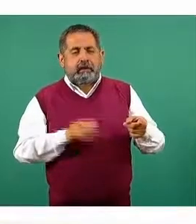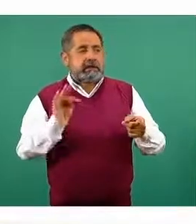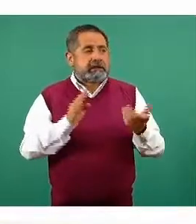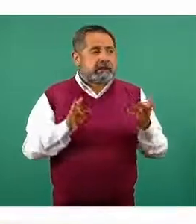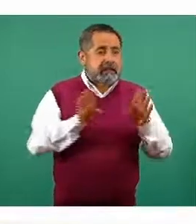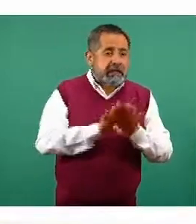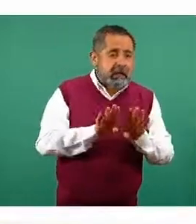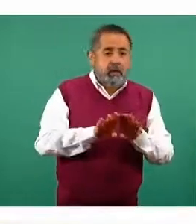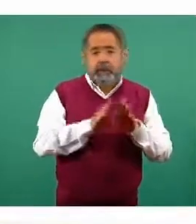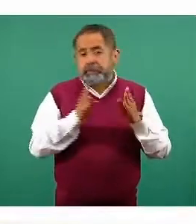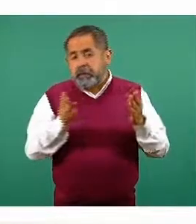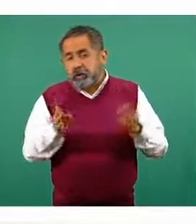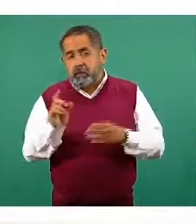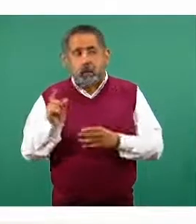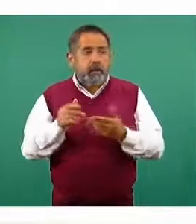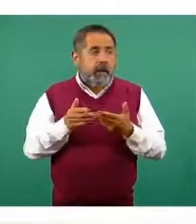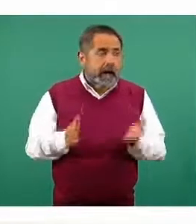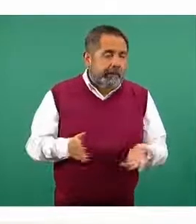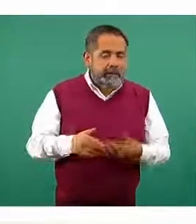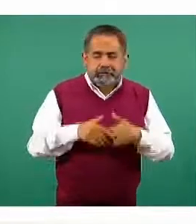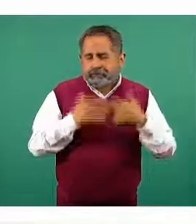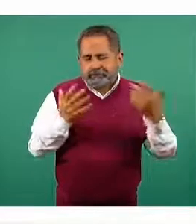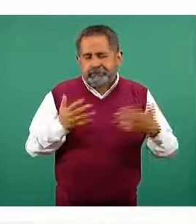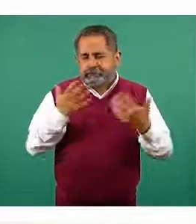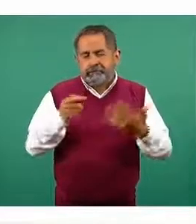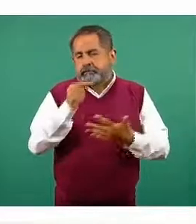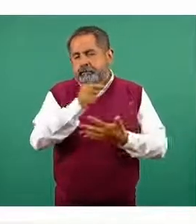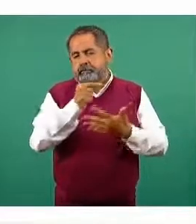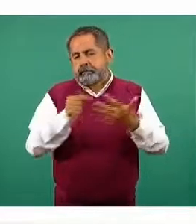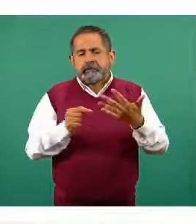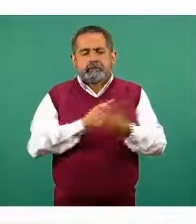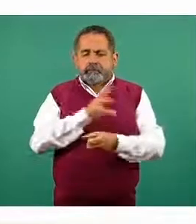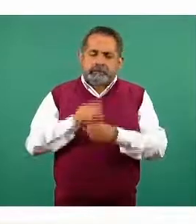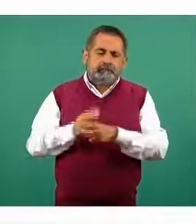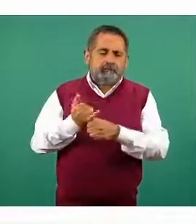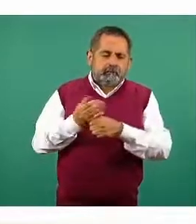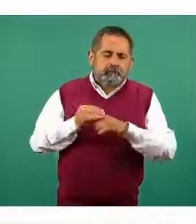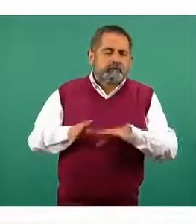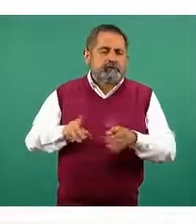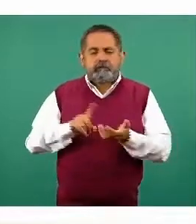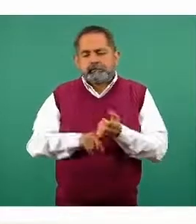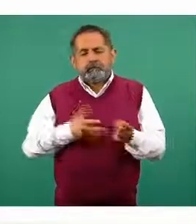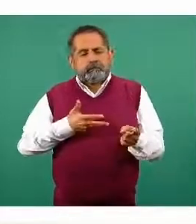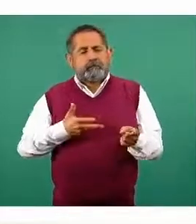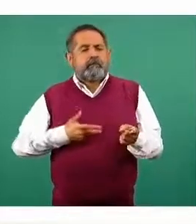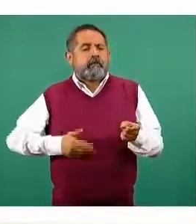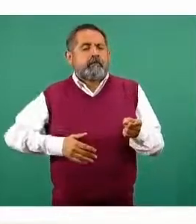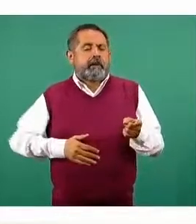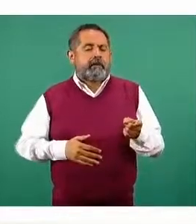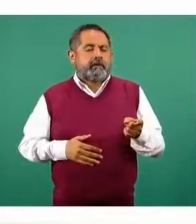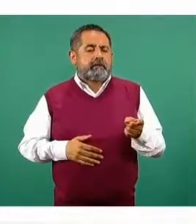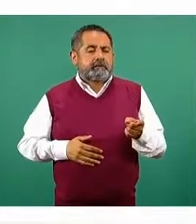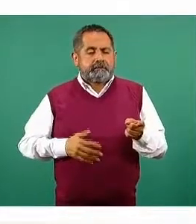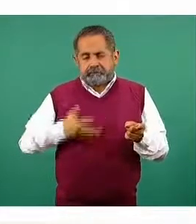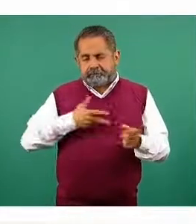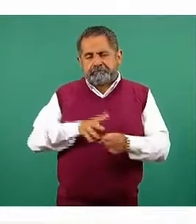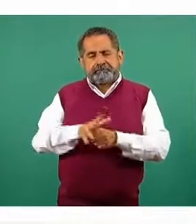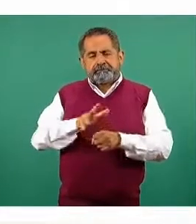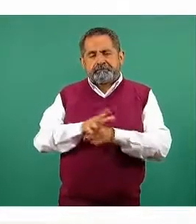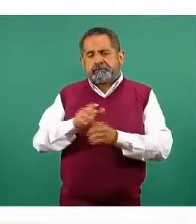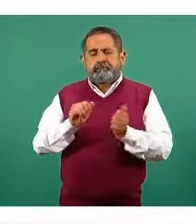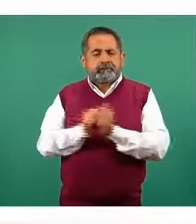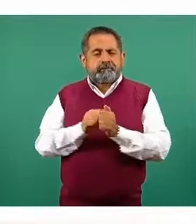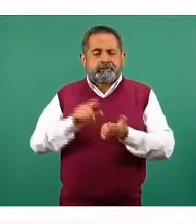cerrado, cuándo y a qué hora abre. Toda esta información que tenemos disponible